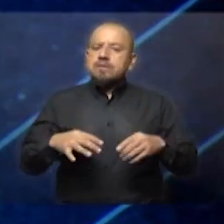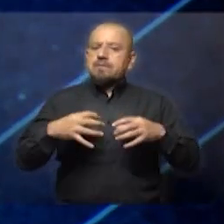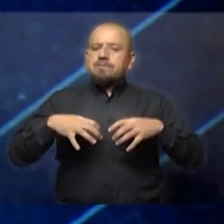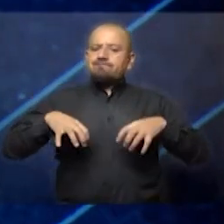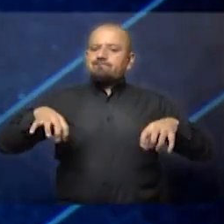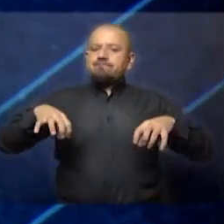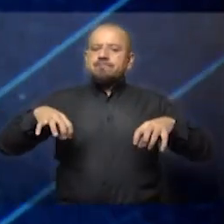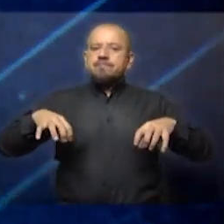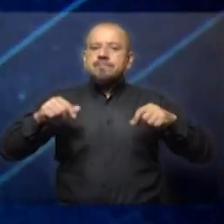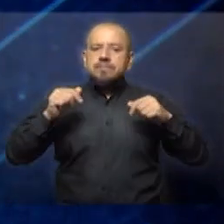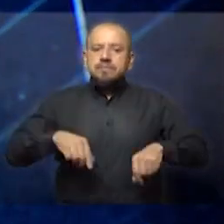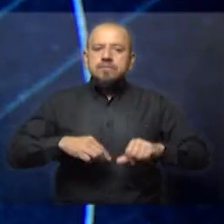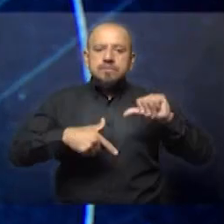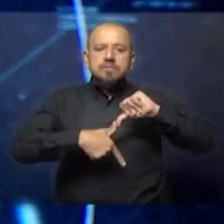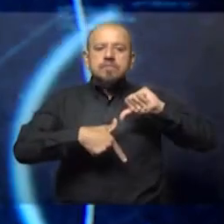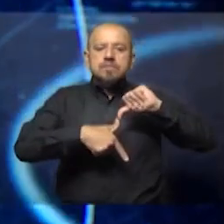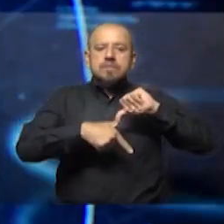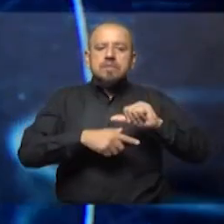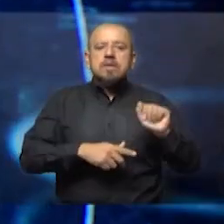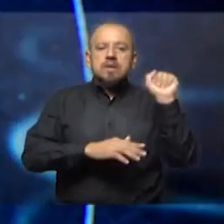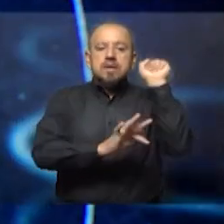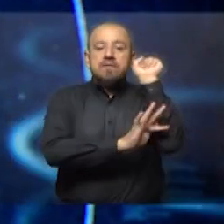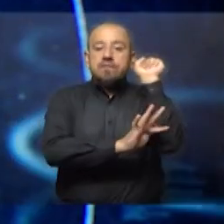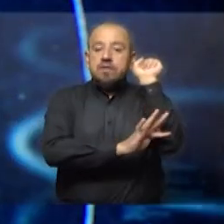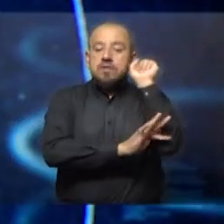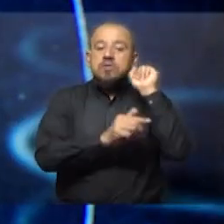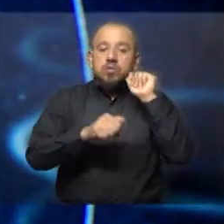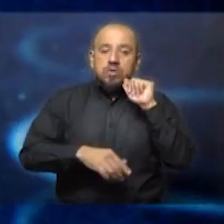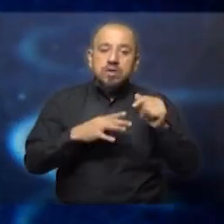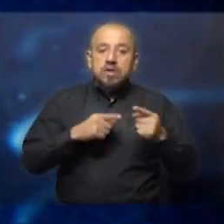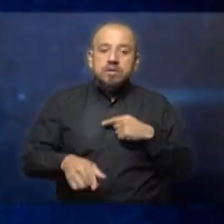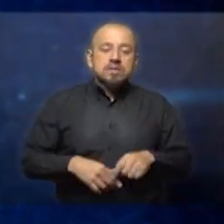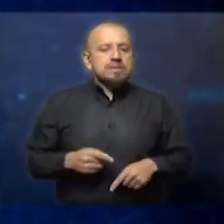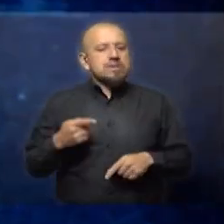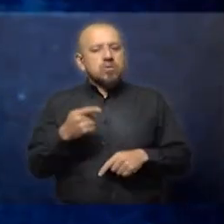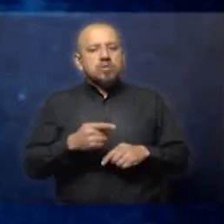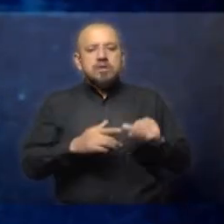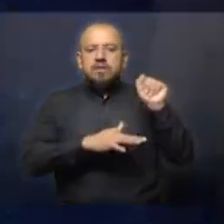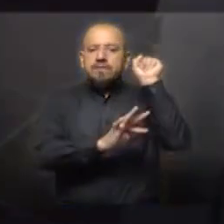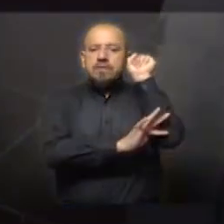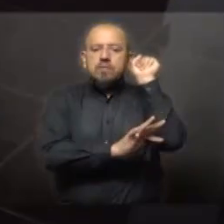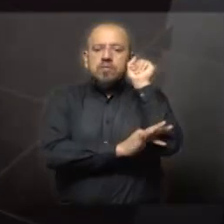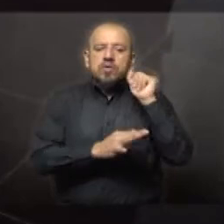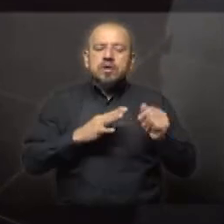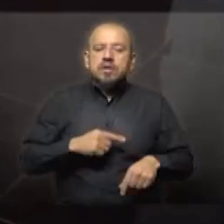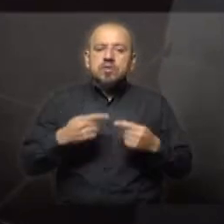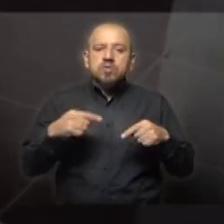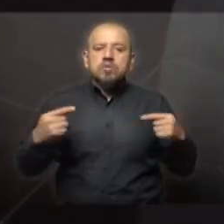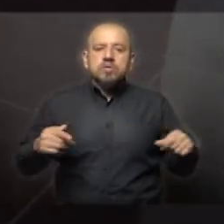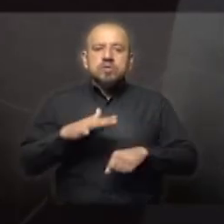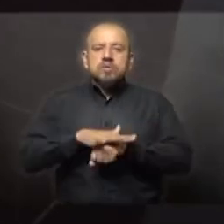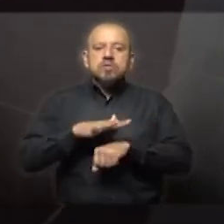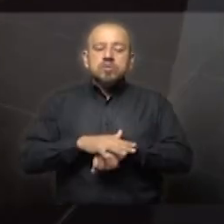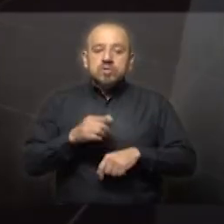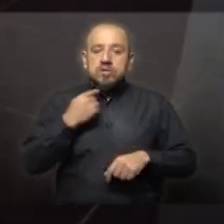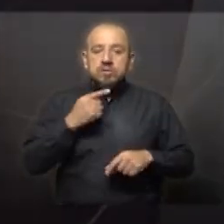Sí y hoy en América Latina el debate sobre feminismo también está polarizado y hay anti feminista así O sea que hay cosas de ese momento que no sirven